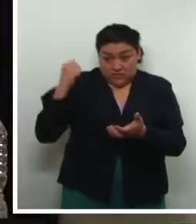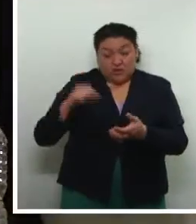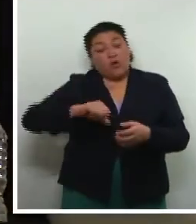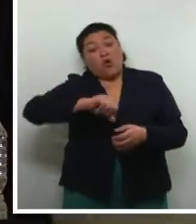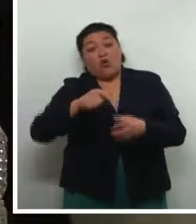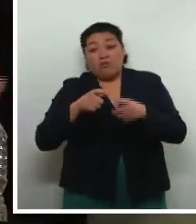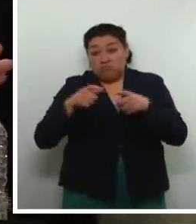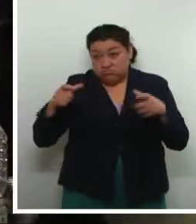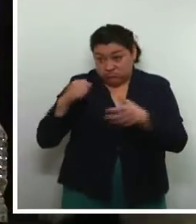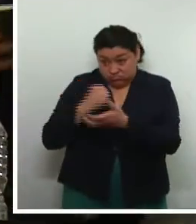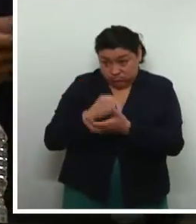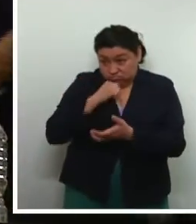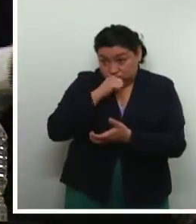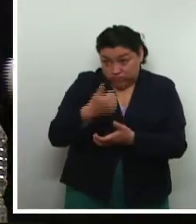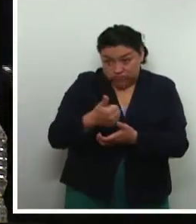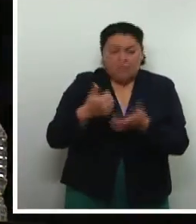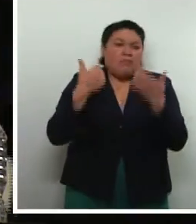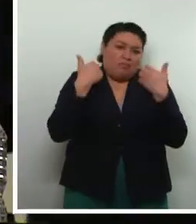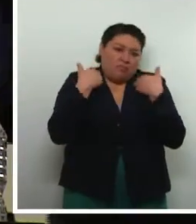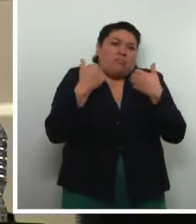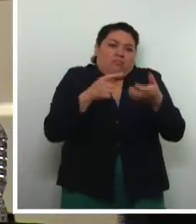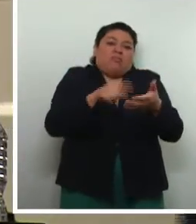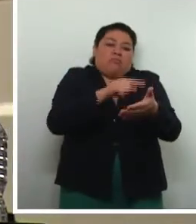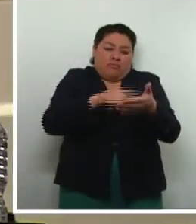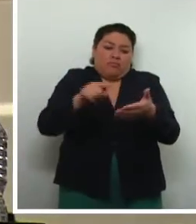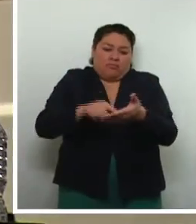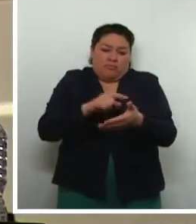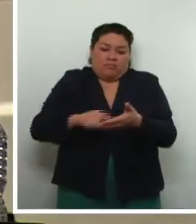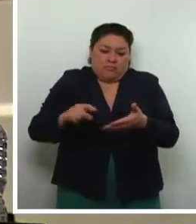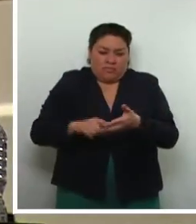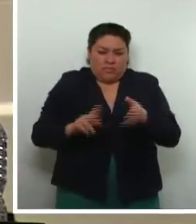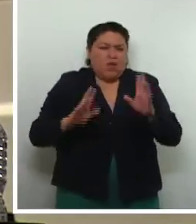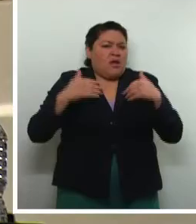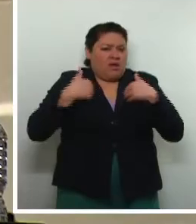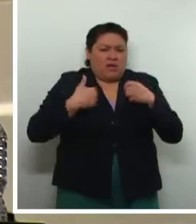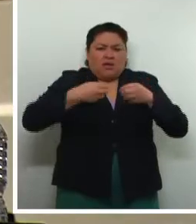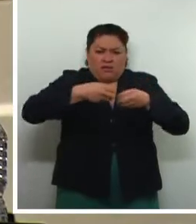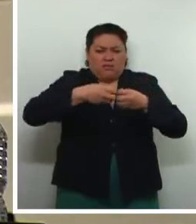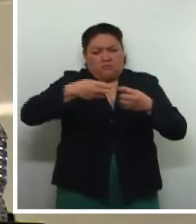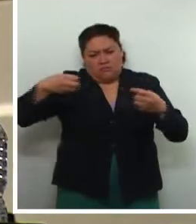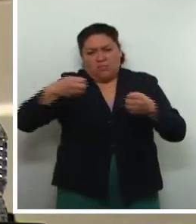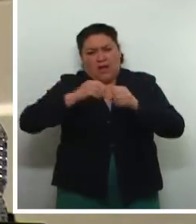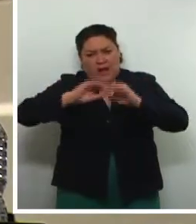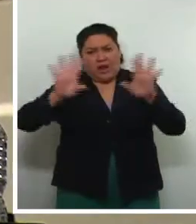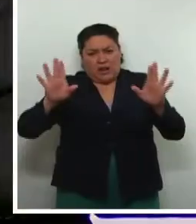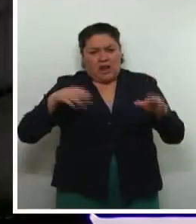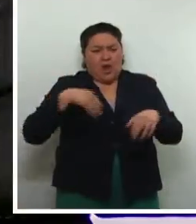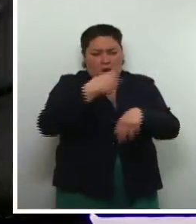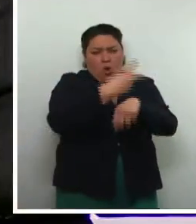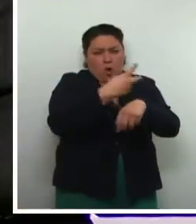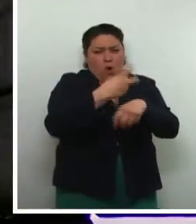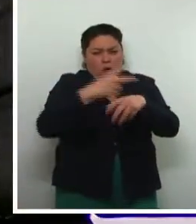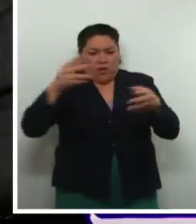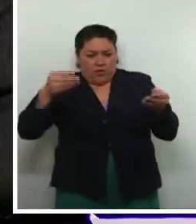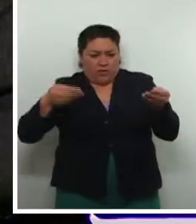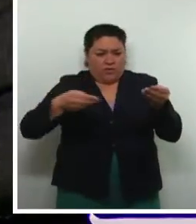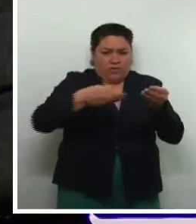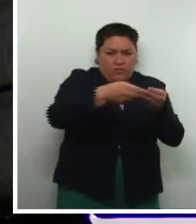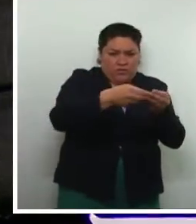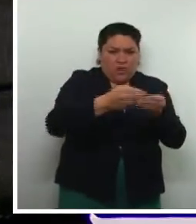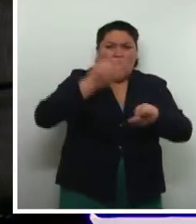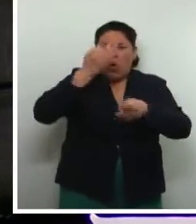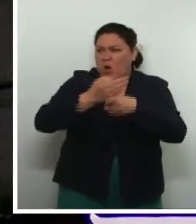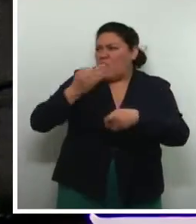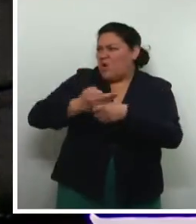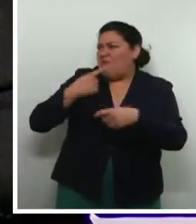no, se entiende que queda como en el dictamen segundo que se presentó. No ha lugar la